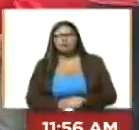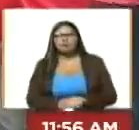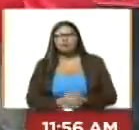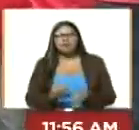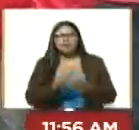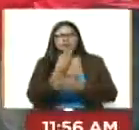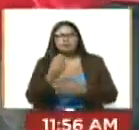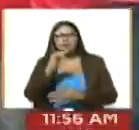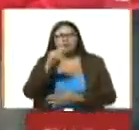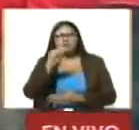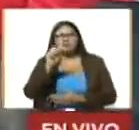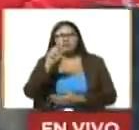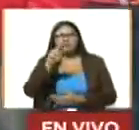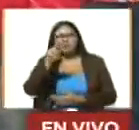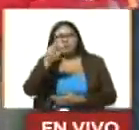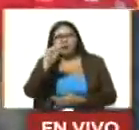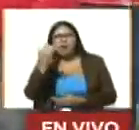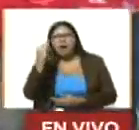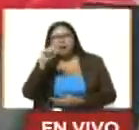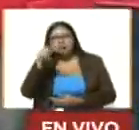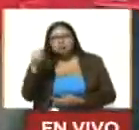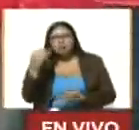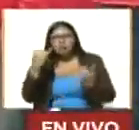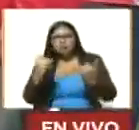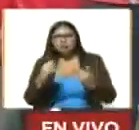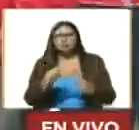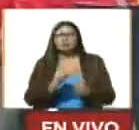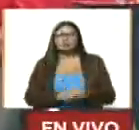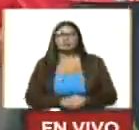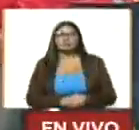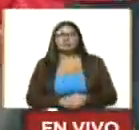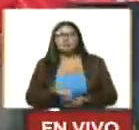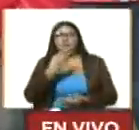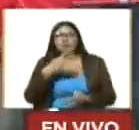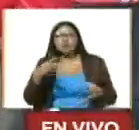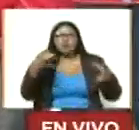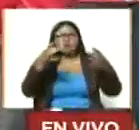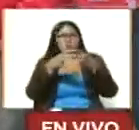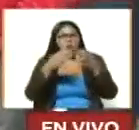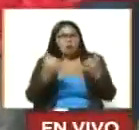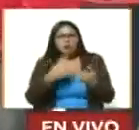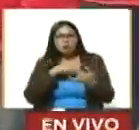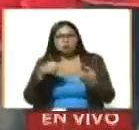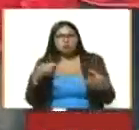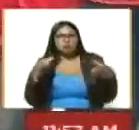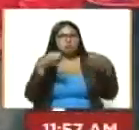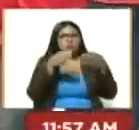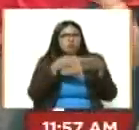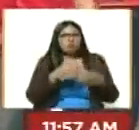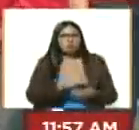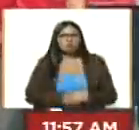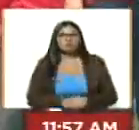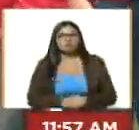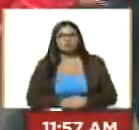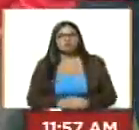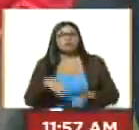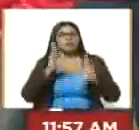Yarúa. ¿Existe todavía? Ahí nos reuníamos nosotros a